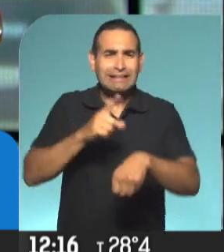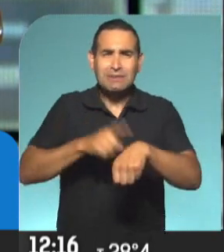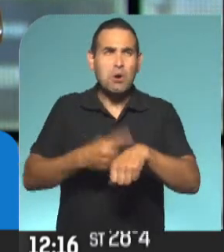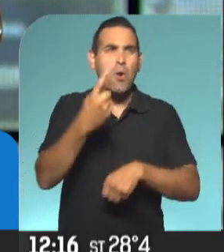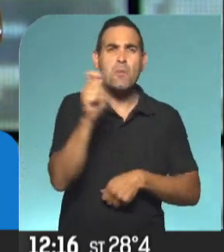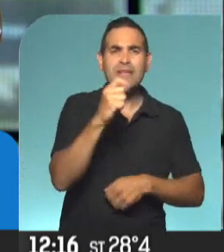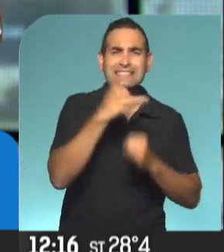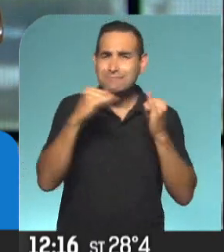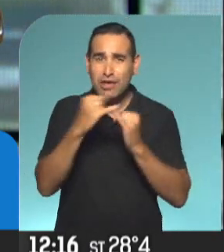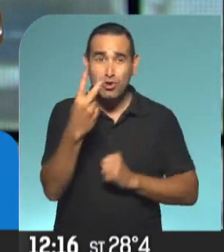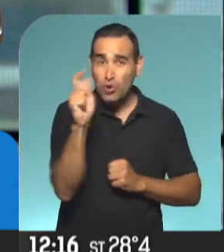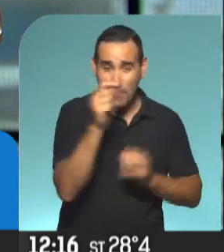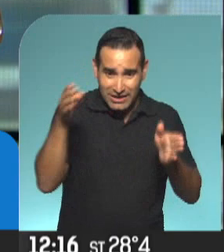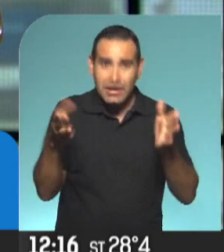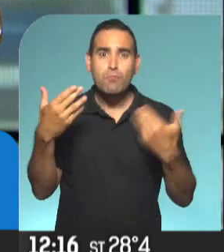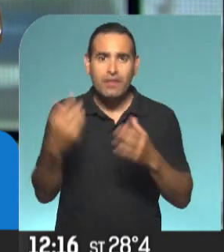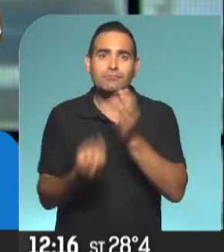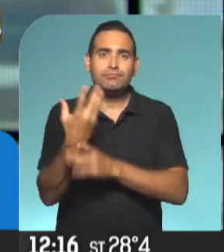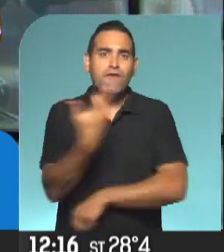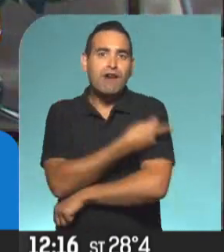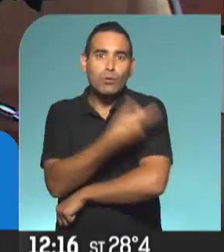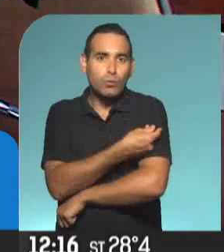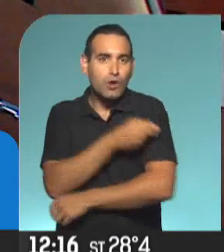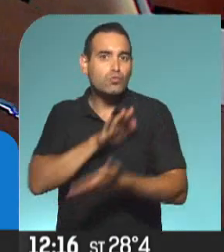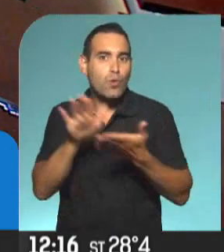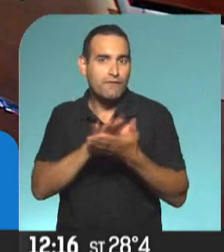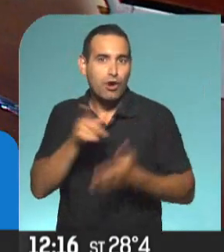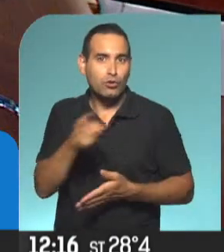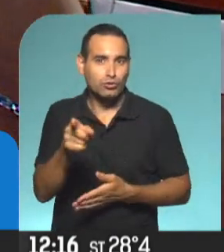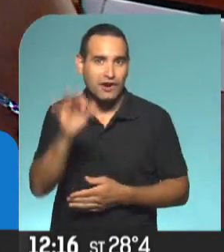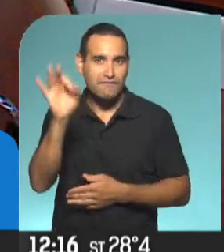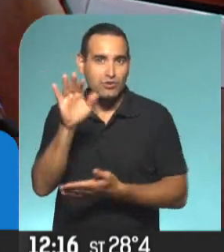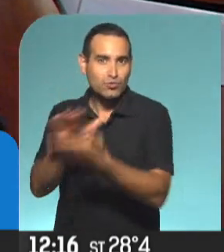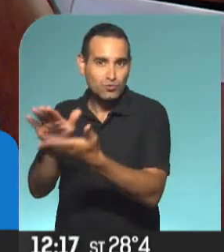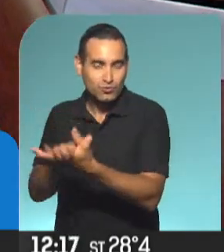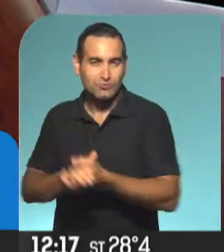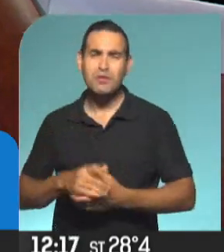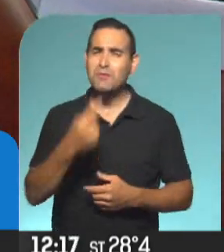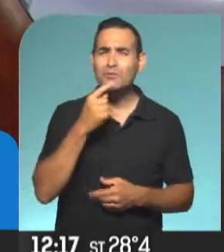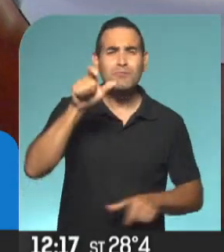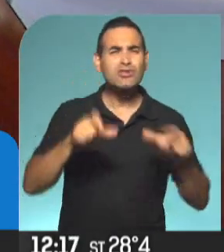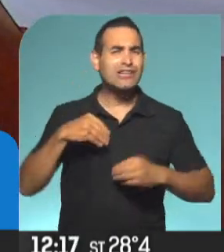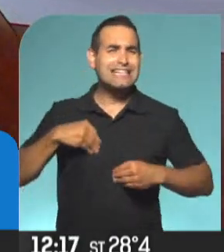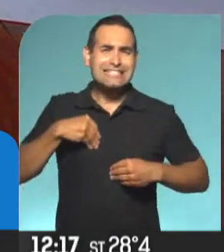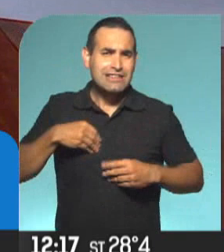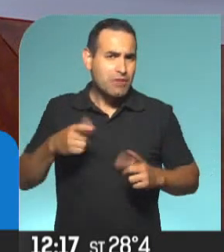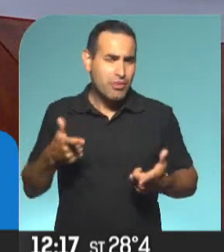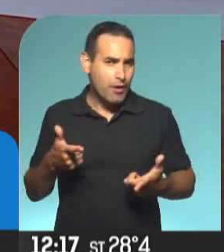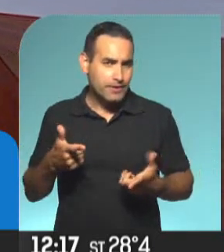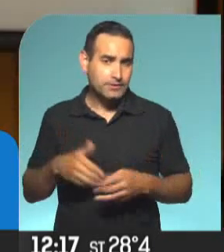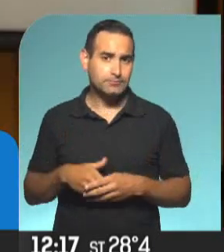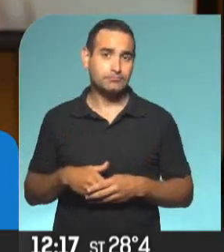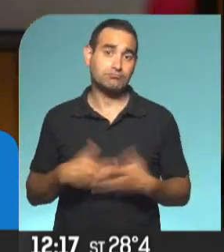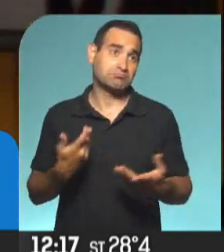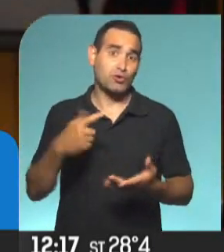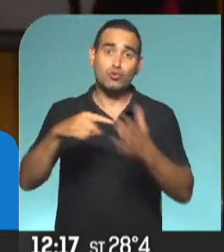mes y medio a 2, tener una vacuna disponible. Doctor, consultarle por los asintomáticos, porque, a ver, habida cuenta, lo que